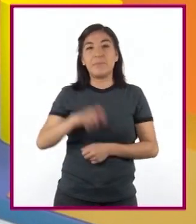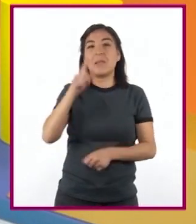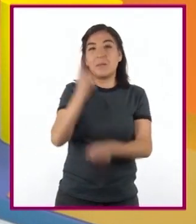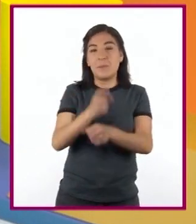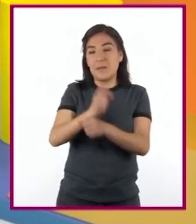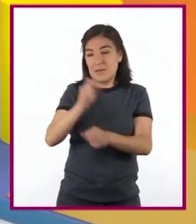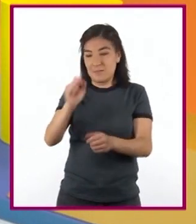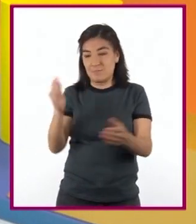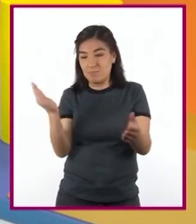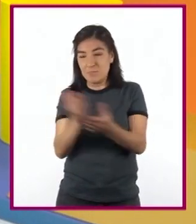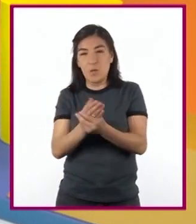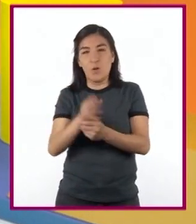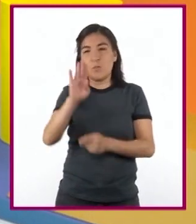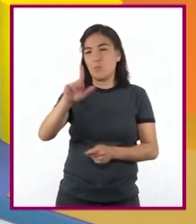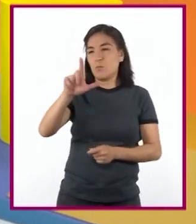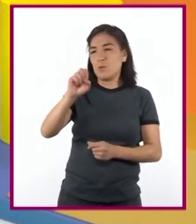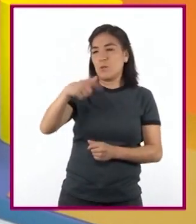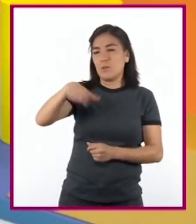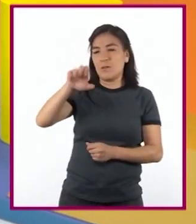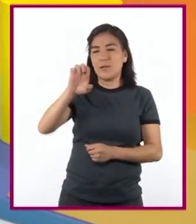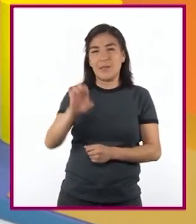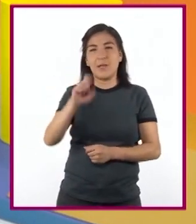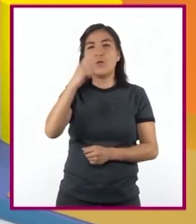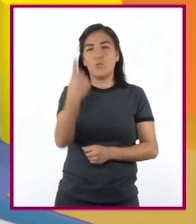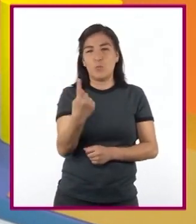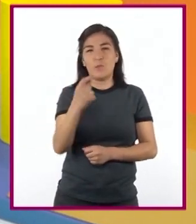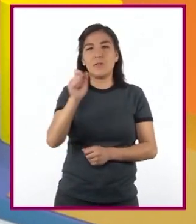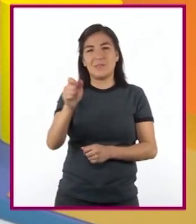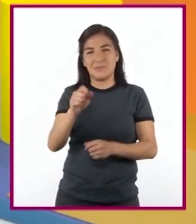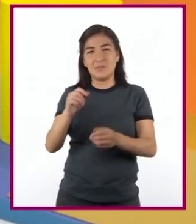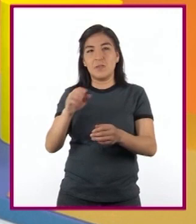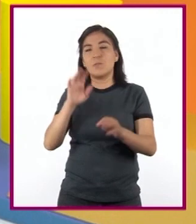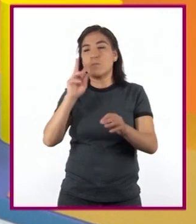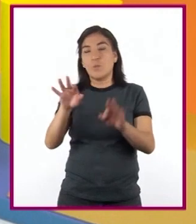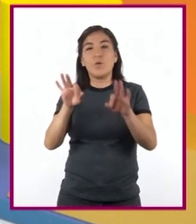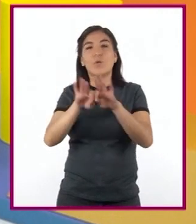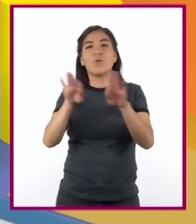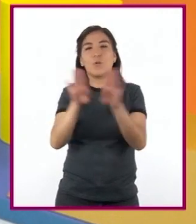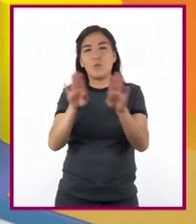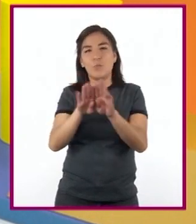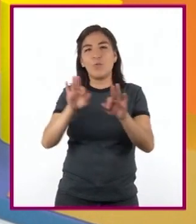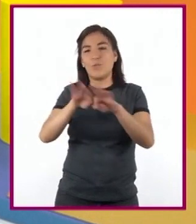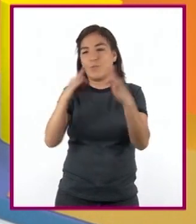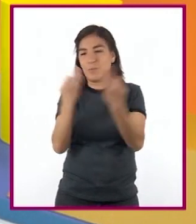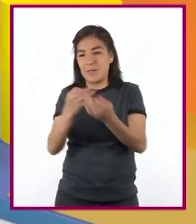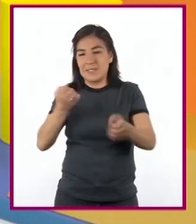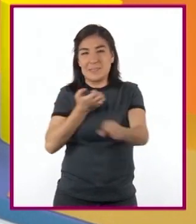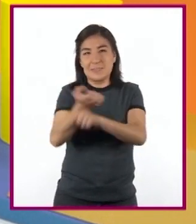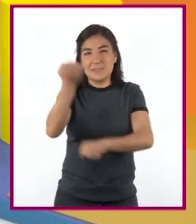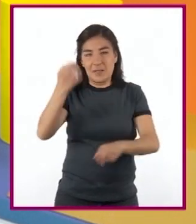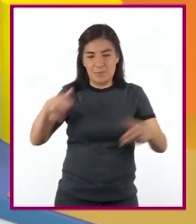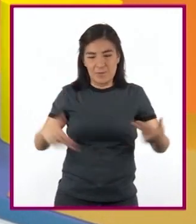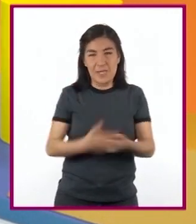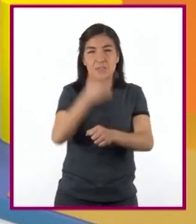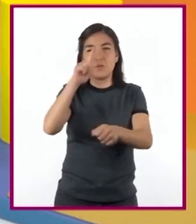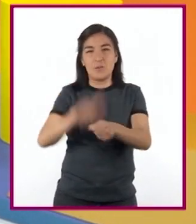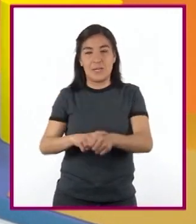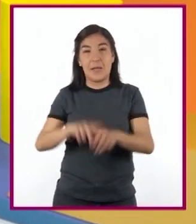primer apartado del bloque 1, cuyo eje es formación de los estados nacionales, y el